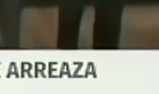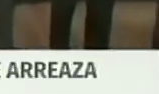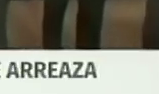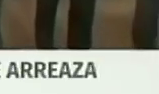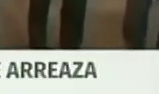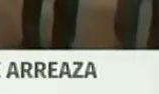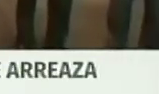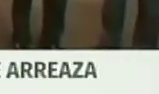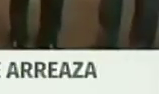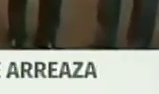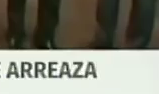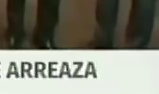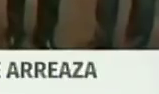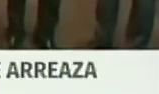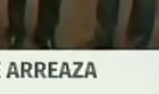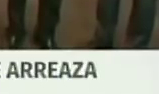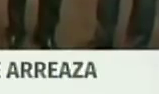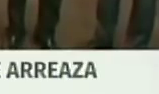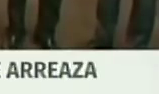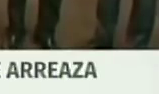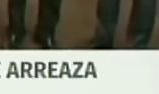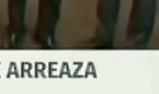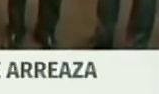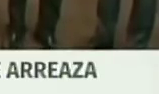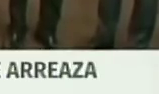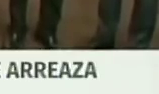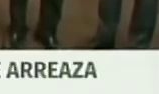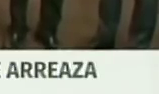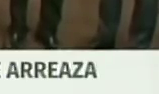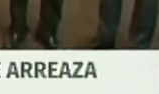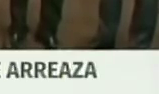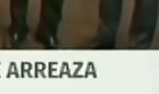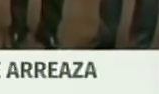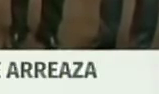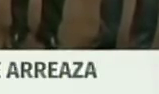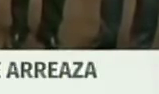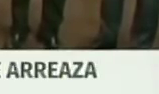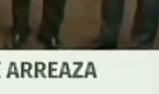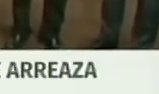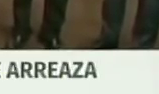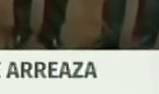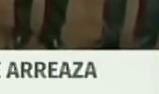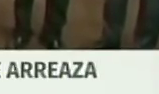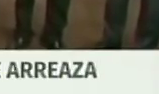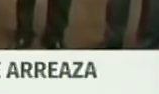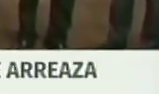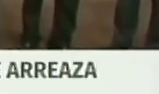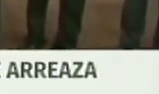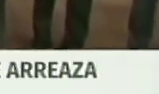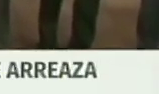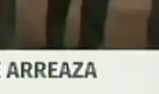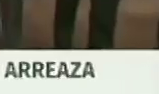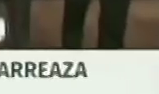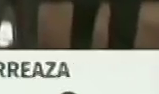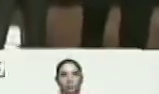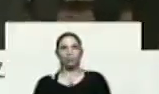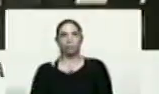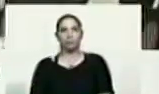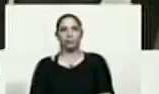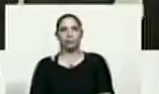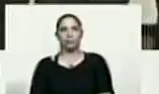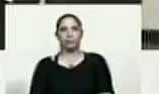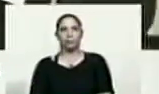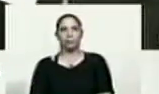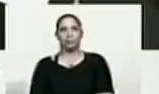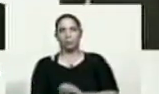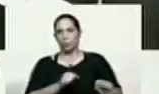usted dijo que va a presentar algunas acciones en Estados Unidos. ¿Qué acciones, de qué acciones se trata? ¿Las resoluciones concretas,